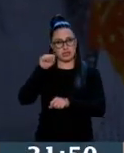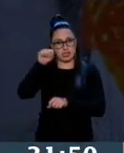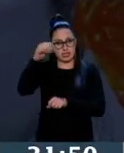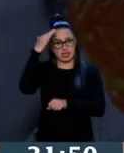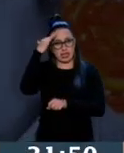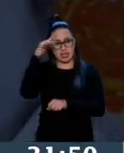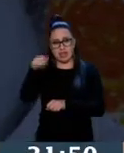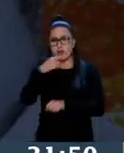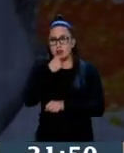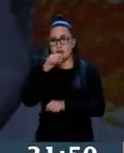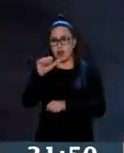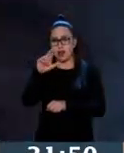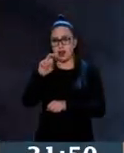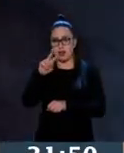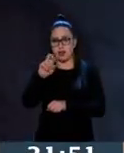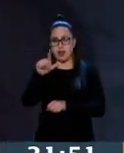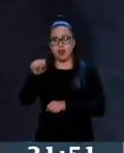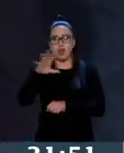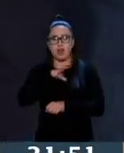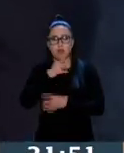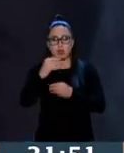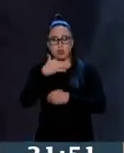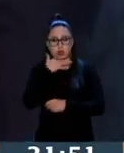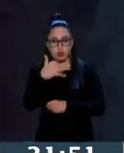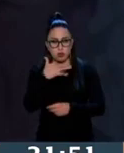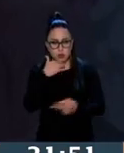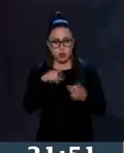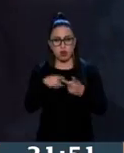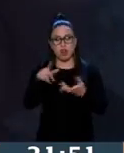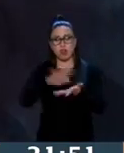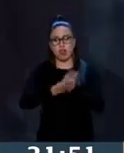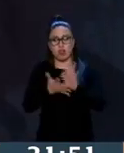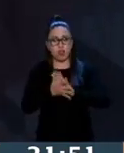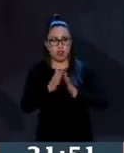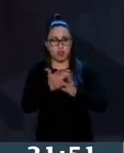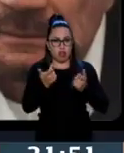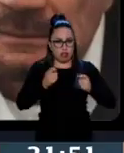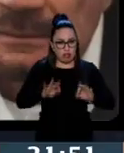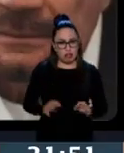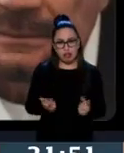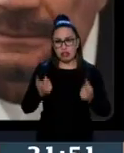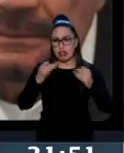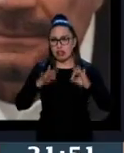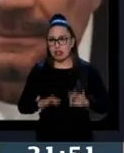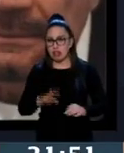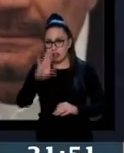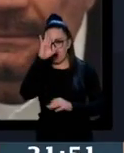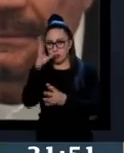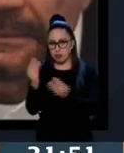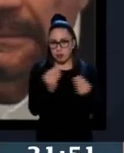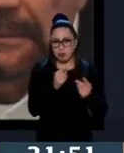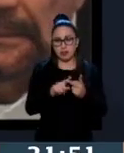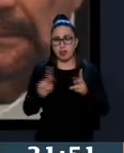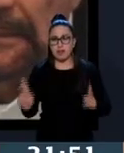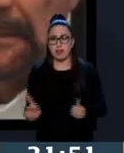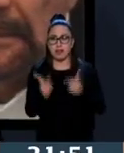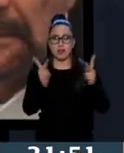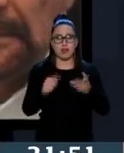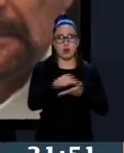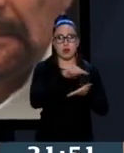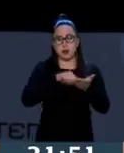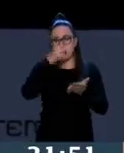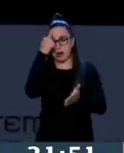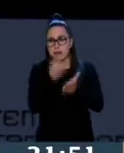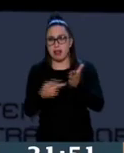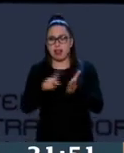de escándalos de nepotismo, corrupción, desviación de recursos y venta de plazas. Los